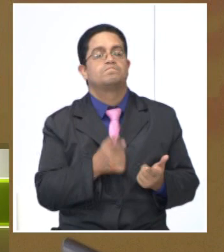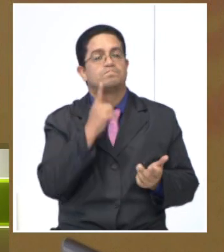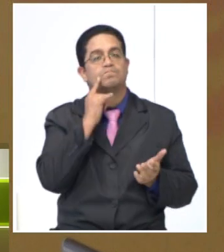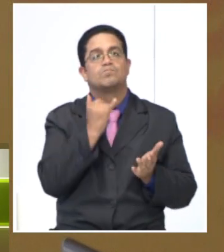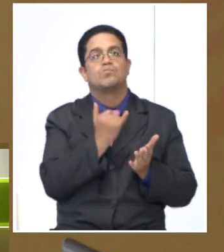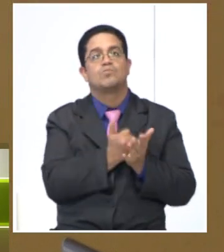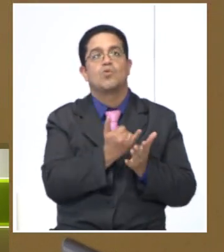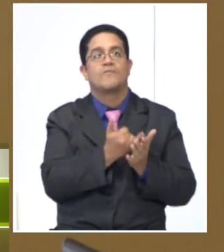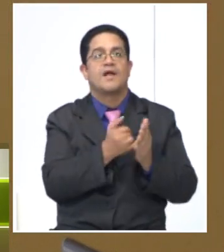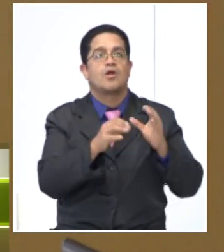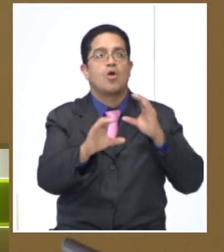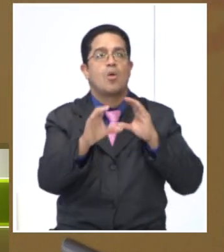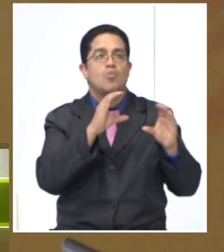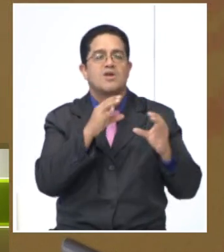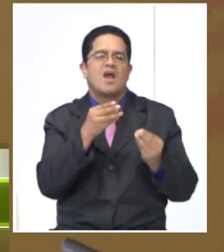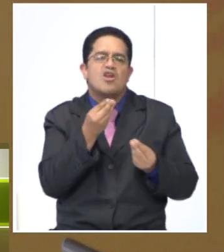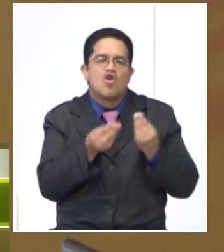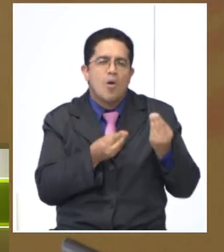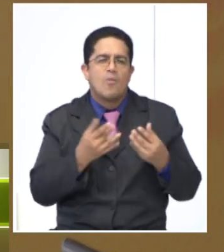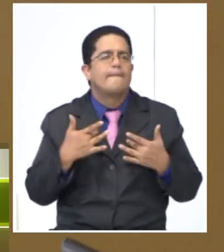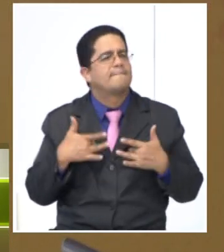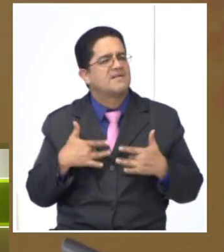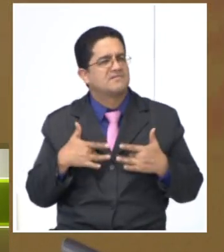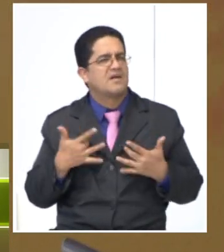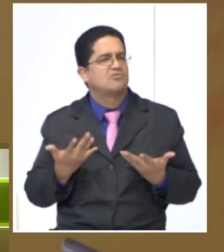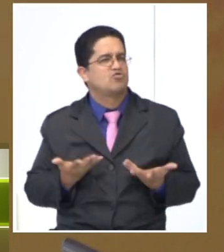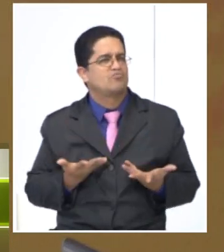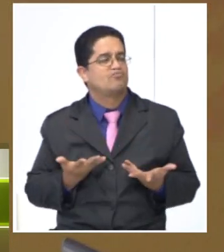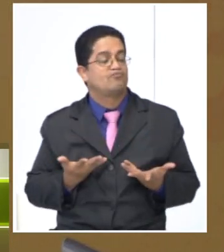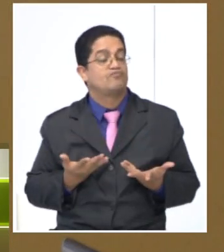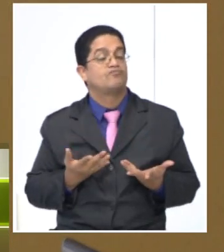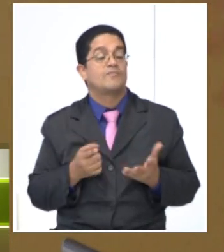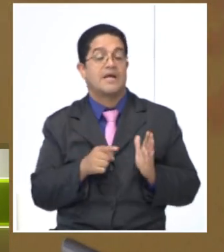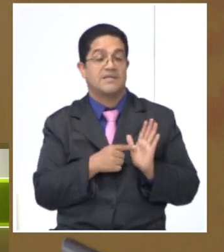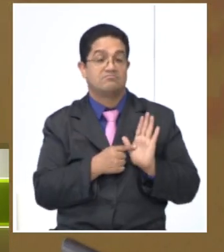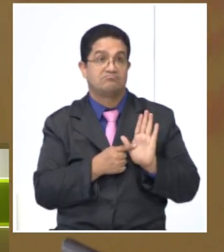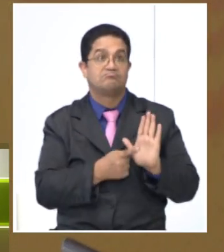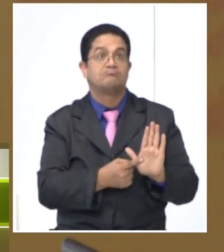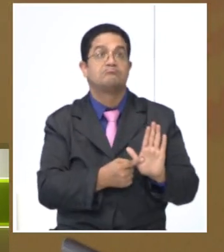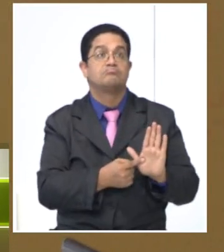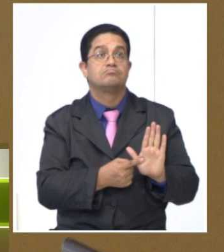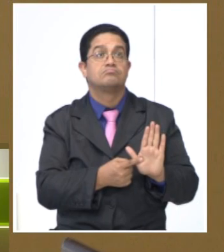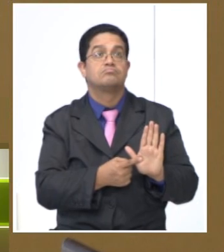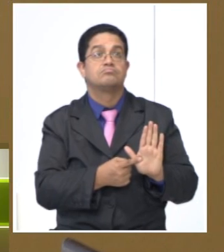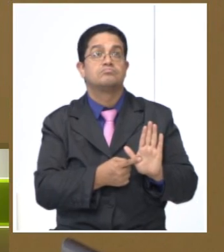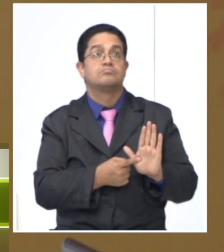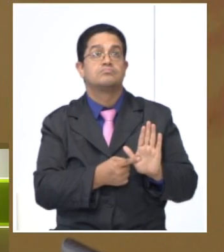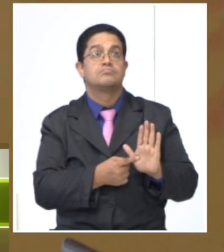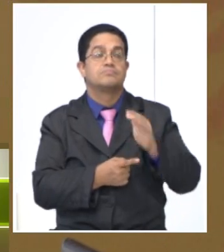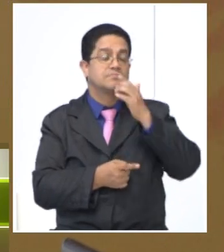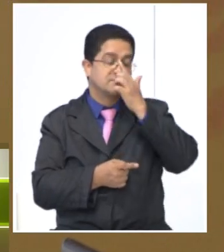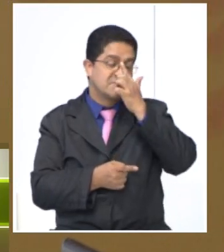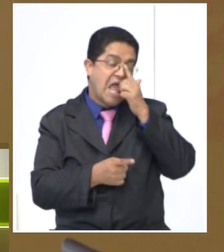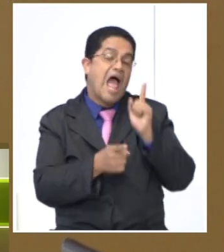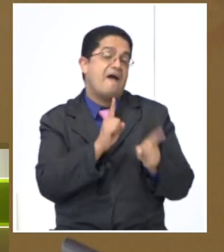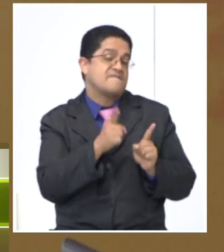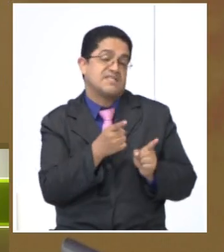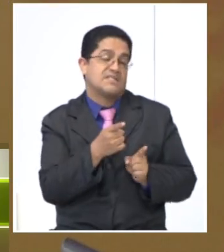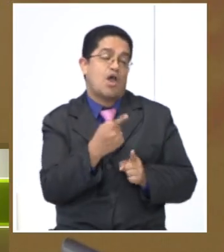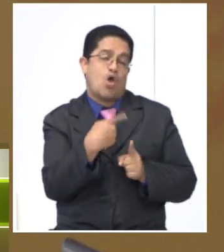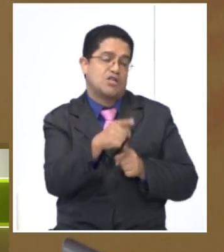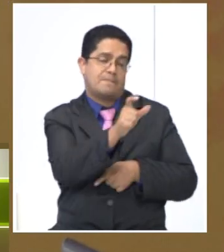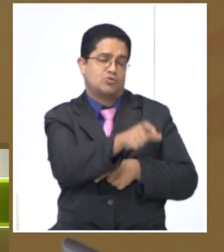desde el hecho de comunicar cómo yo me siento a raíz de esto y el hecho de comprender de que si bien quizás no me entiendes en tu